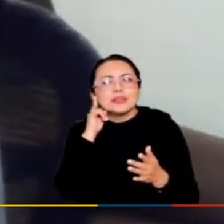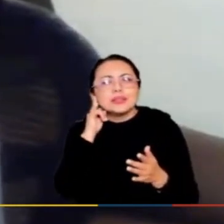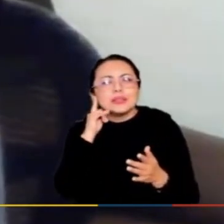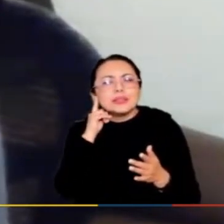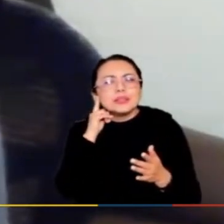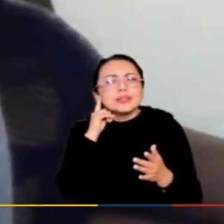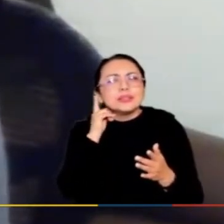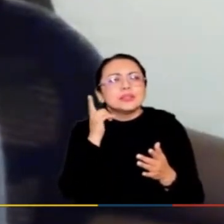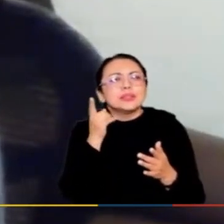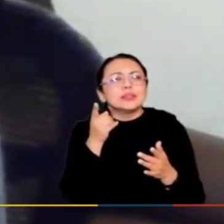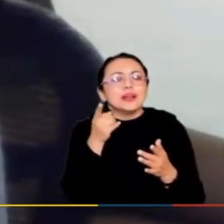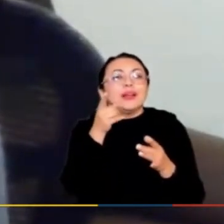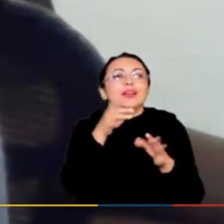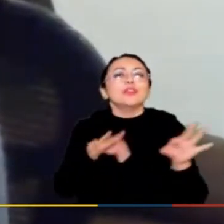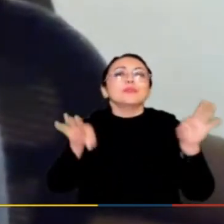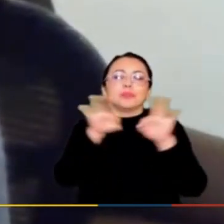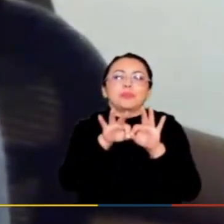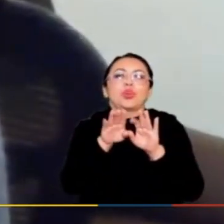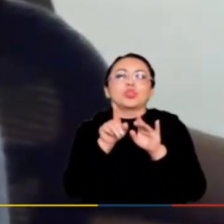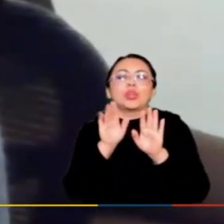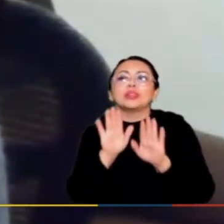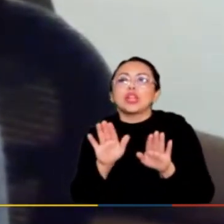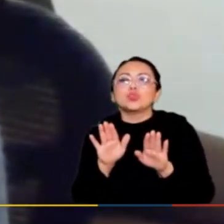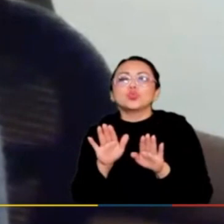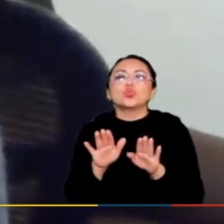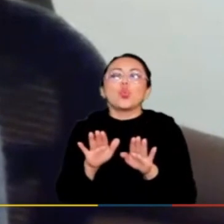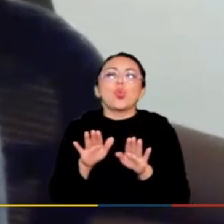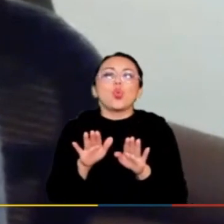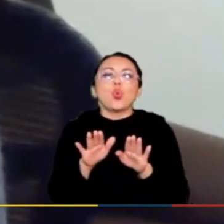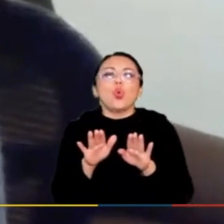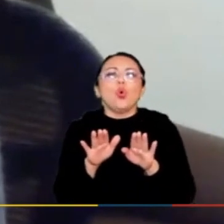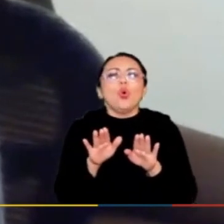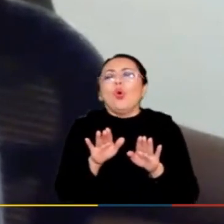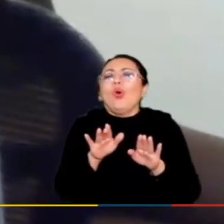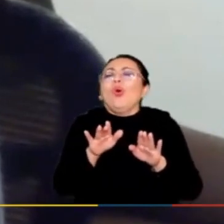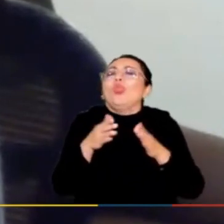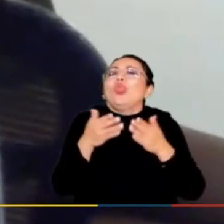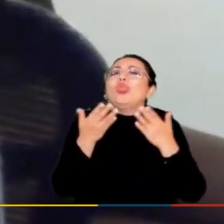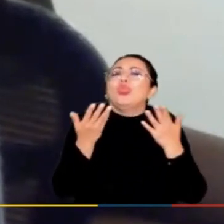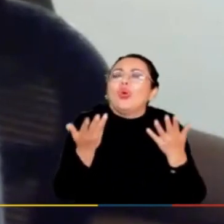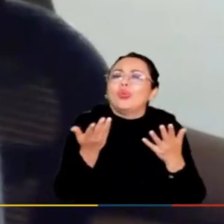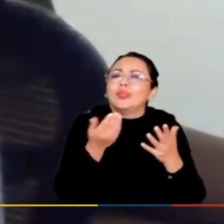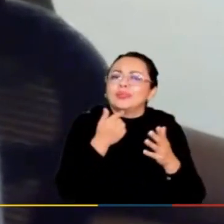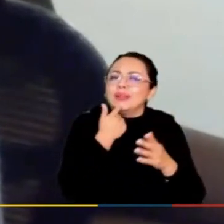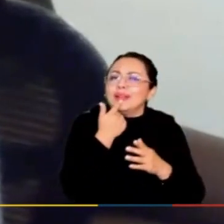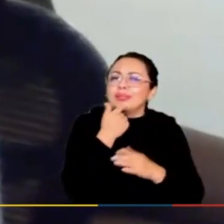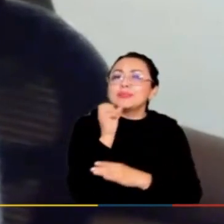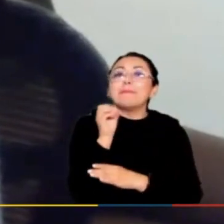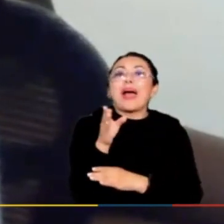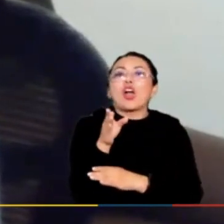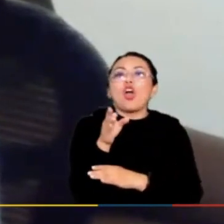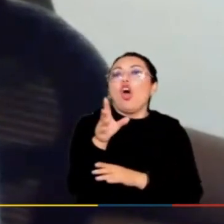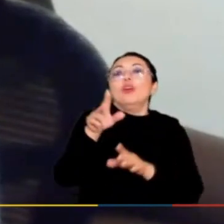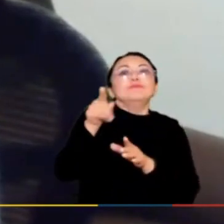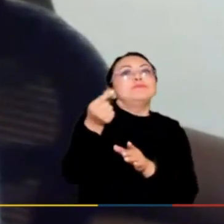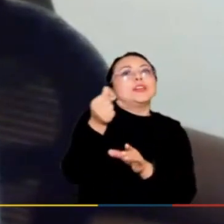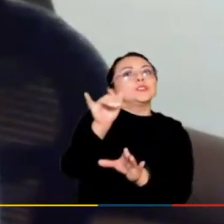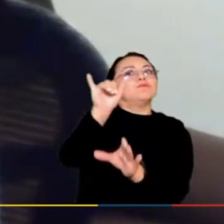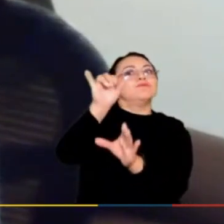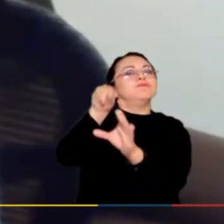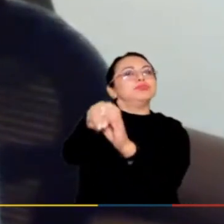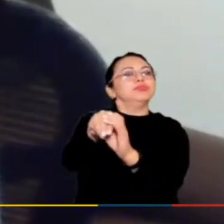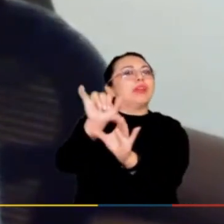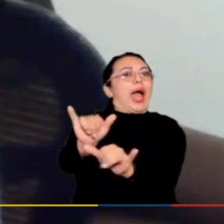por eso es importante señalar el tema de la definición del SALAP, donde le impone al banco una restricción para hacer